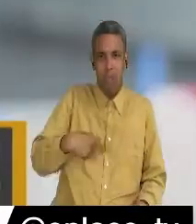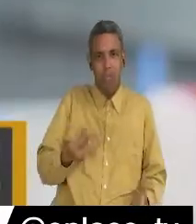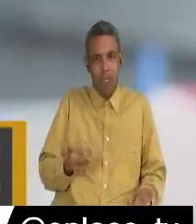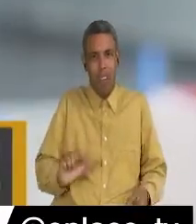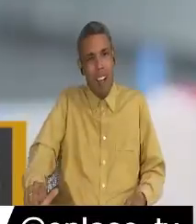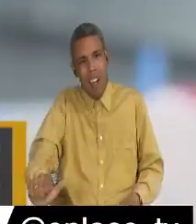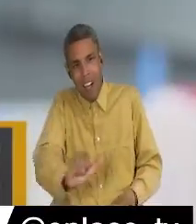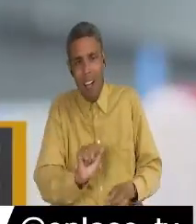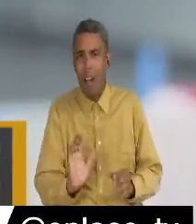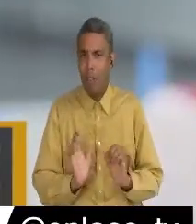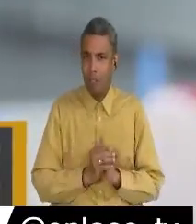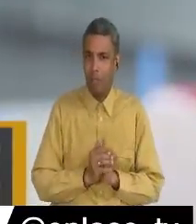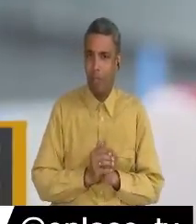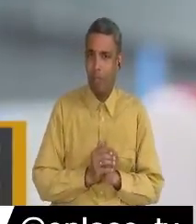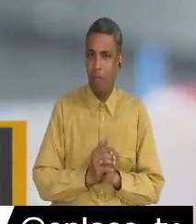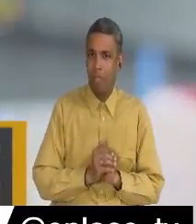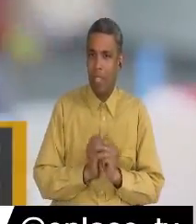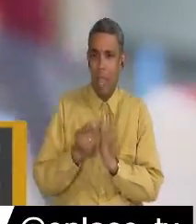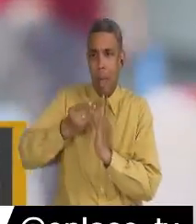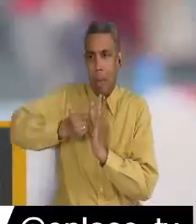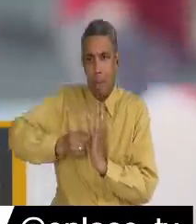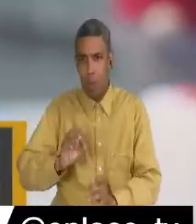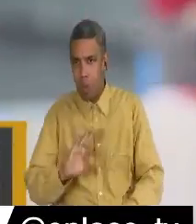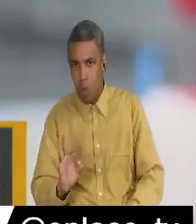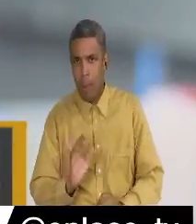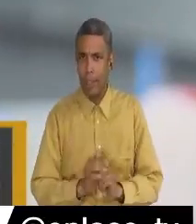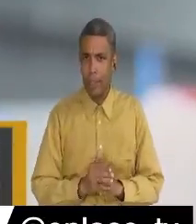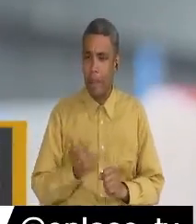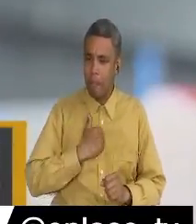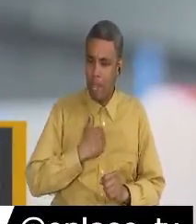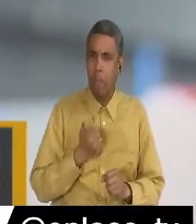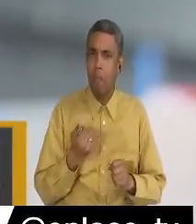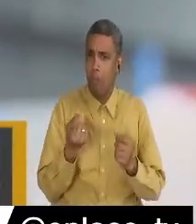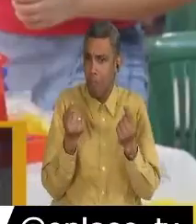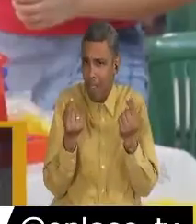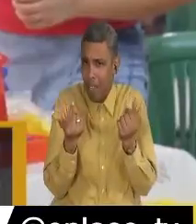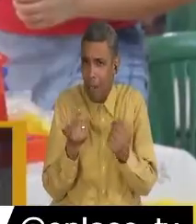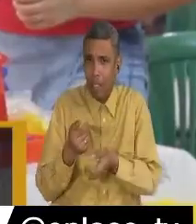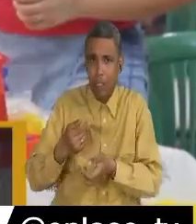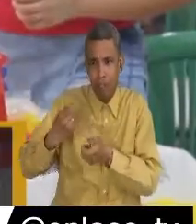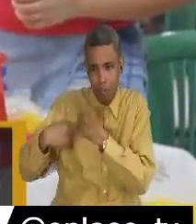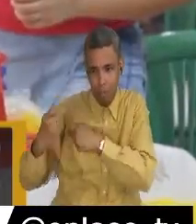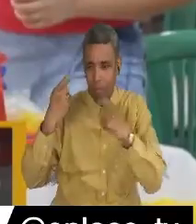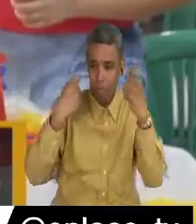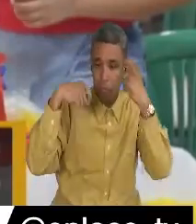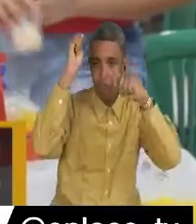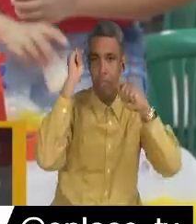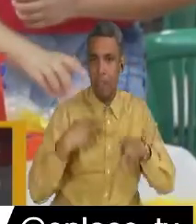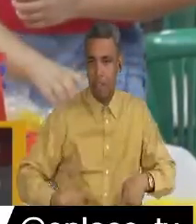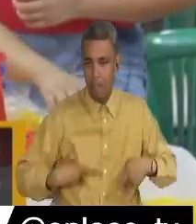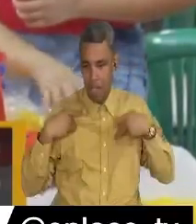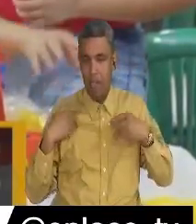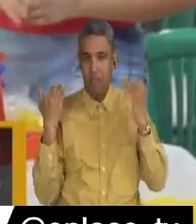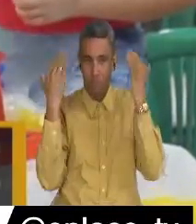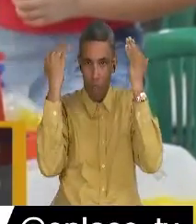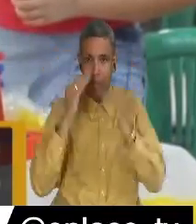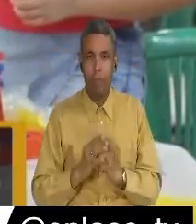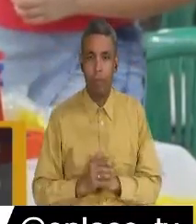Pero entonces sí, es una tradición, aquí nos ganamos nuestros pesitos aquí con los dulces. Ya comenzamos desde hoy